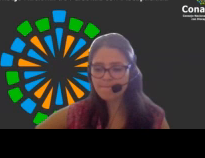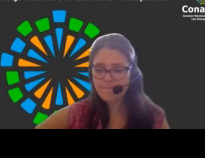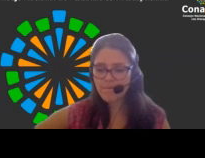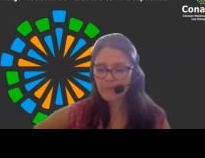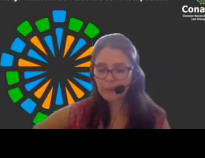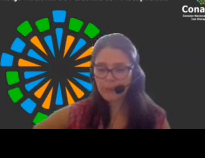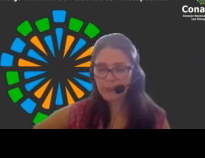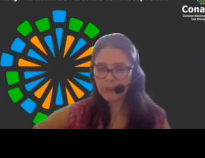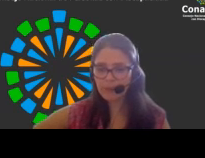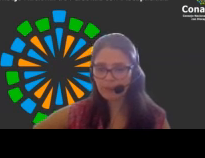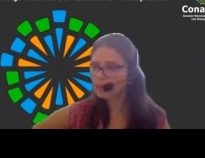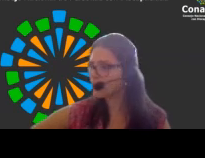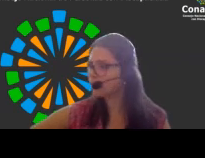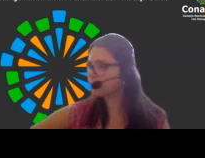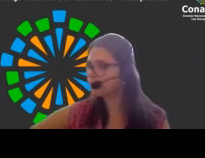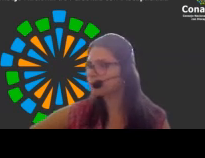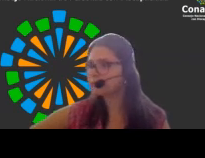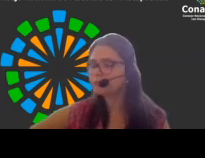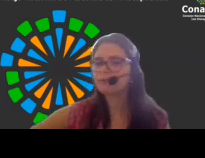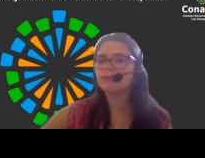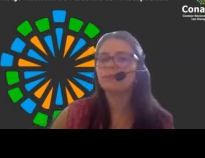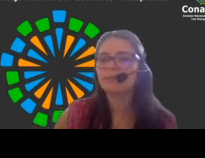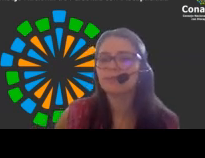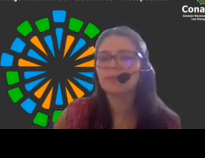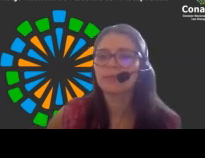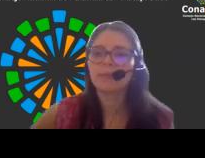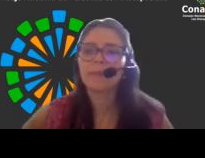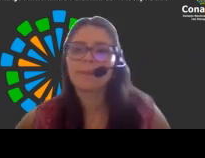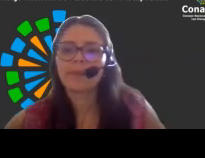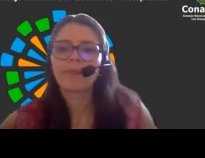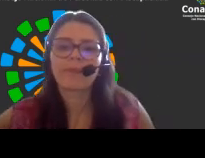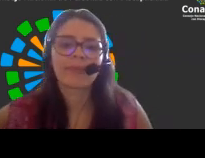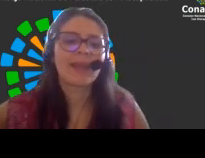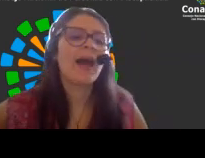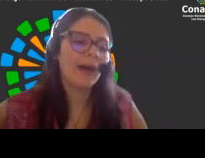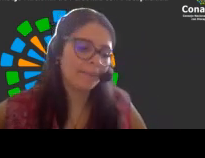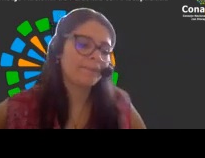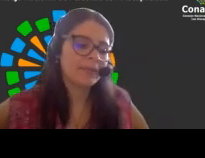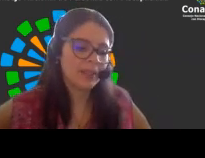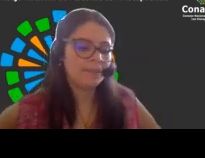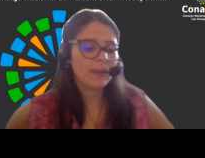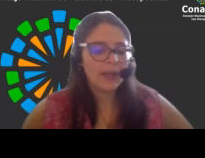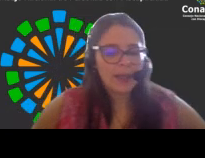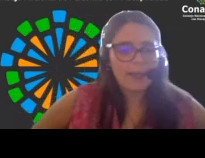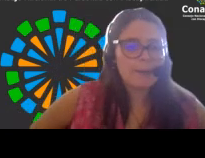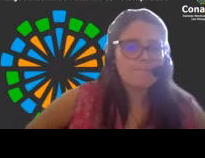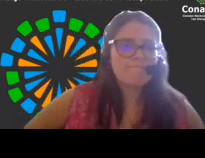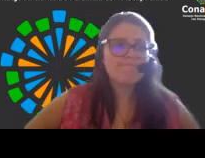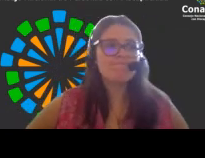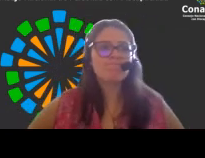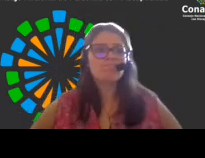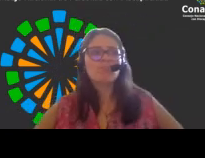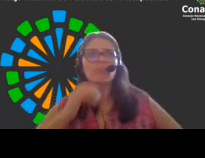Cómo se puede saber más sobre esto creo que es un poco de lo que hablaba usted ahorita sí